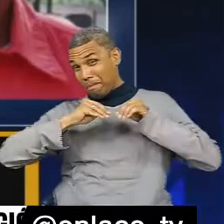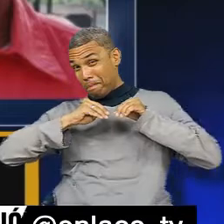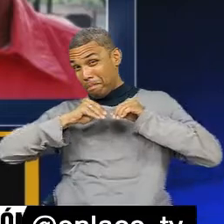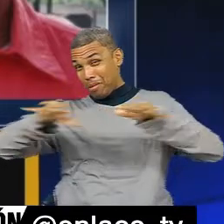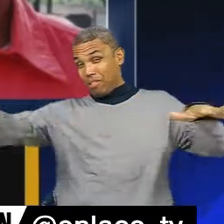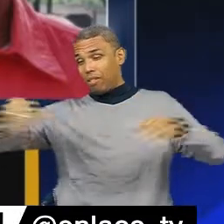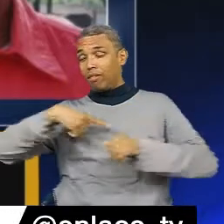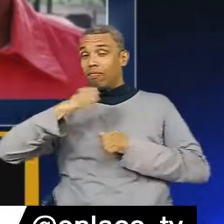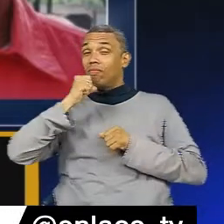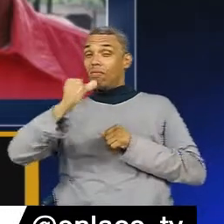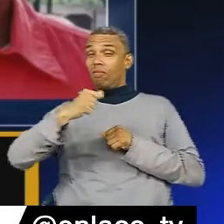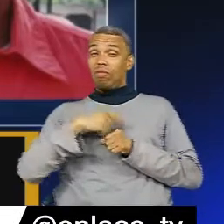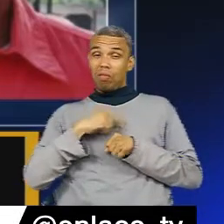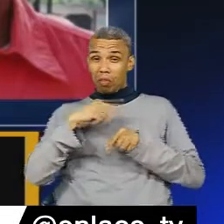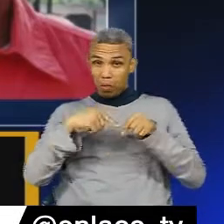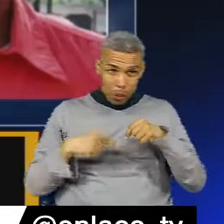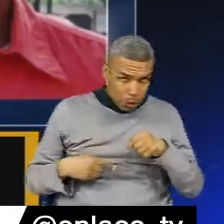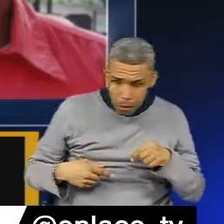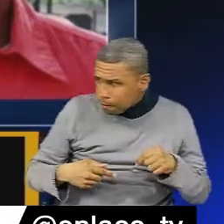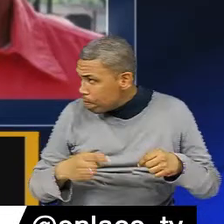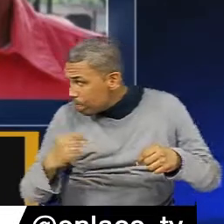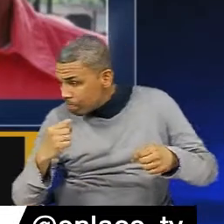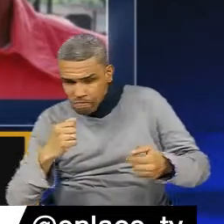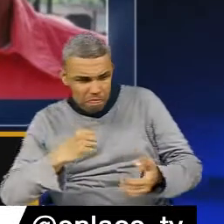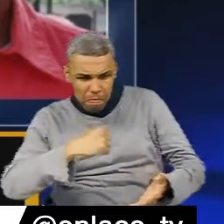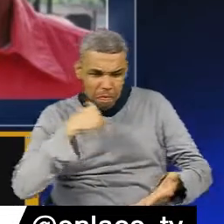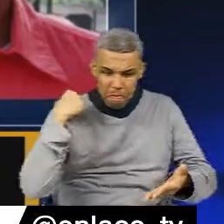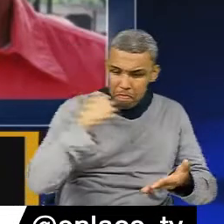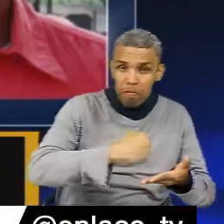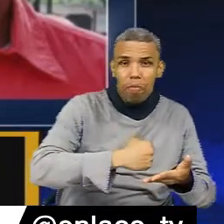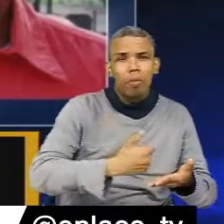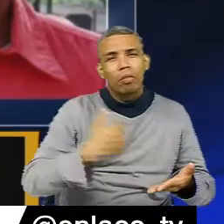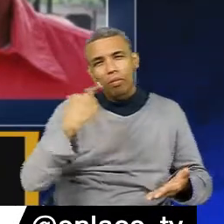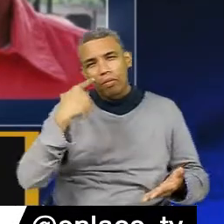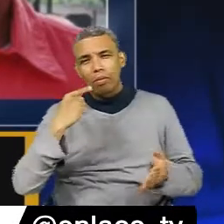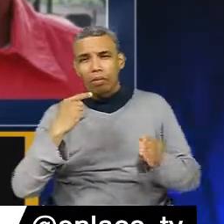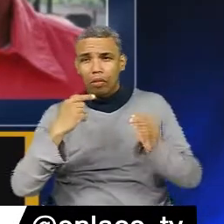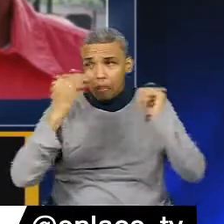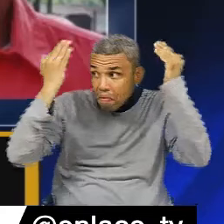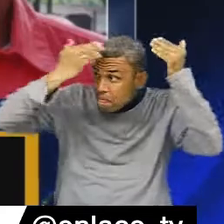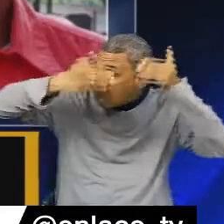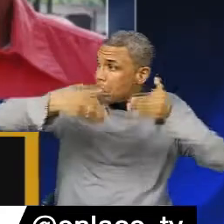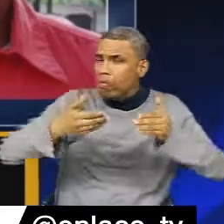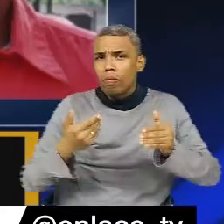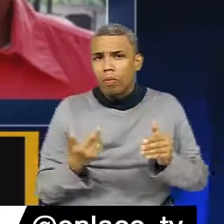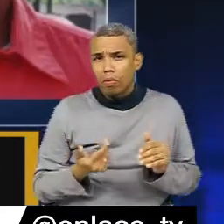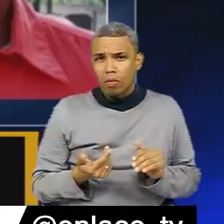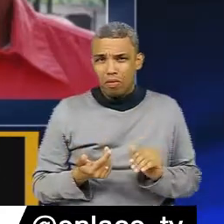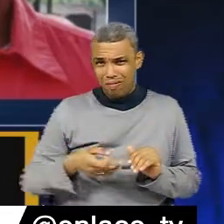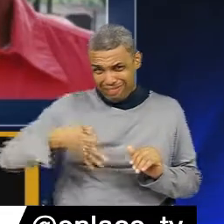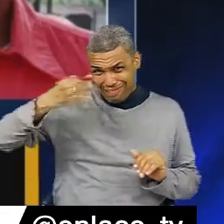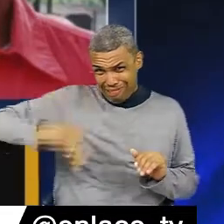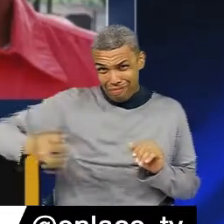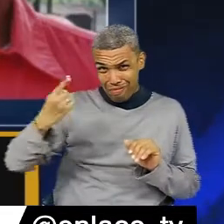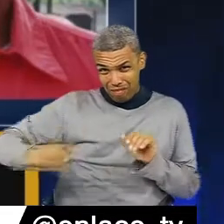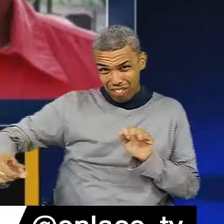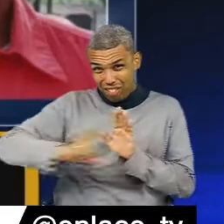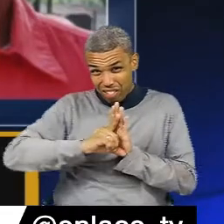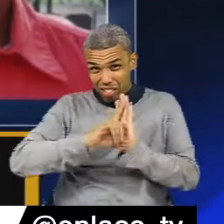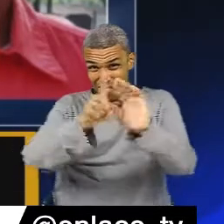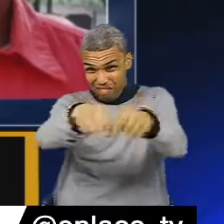que benefician animales en sitios clandestinos, en sitios ilegales, que ya dentro de las